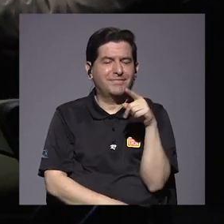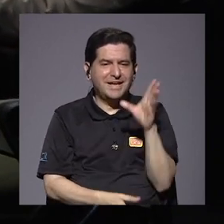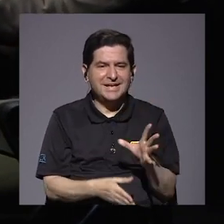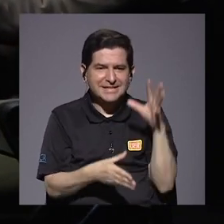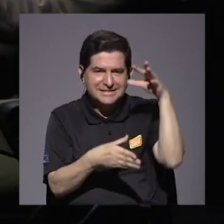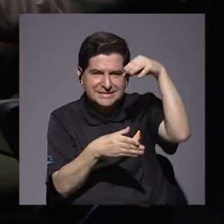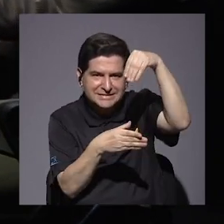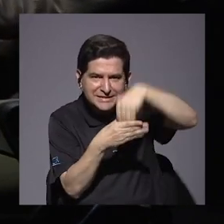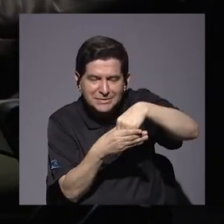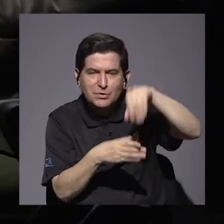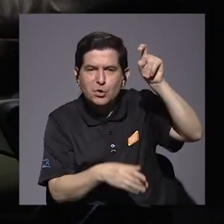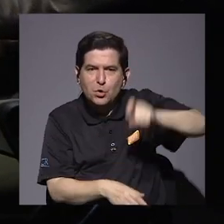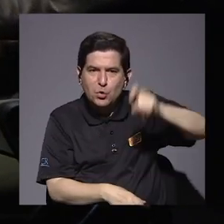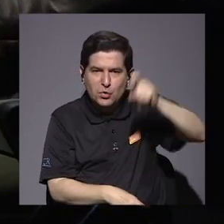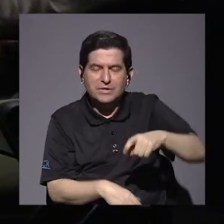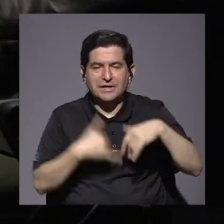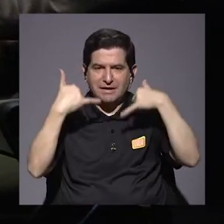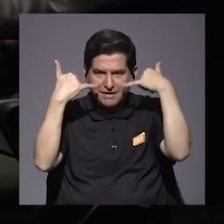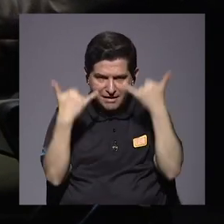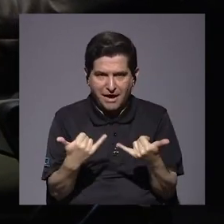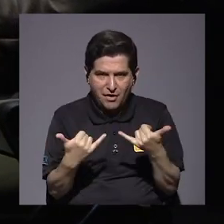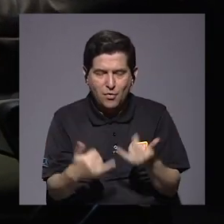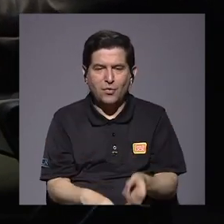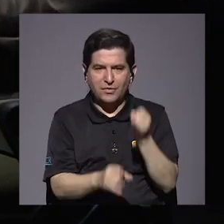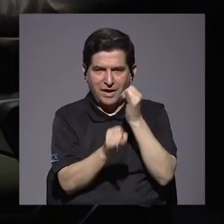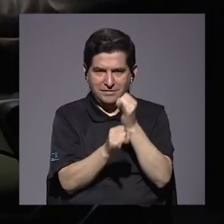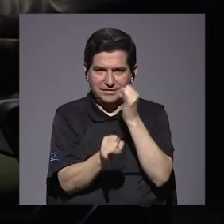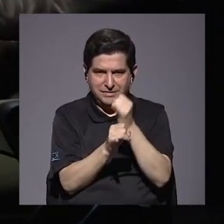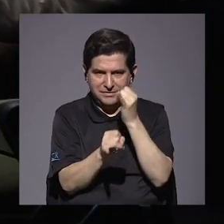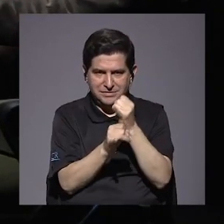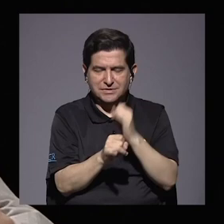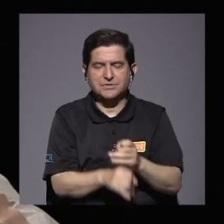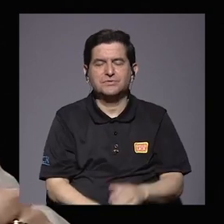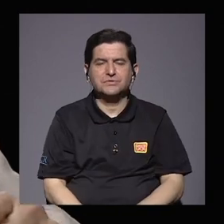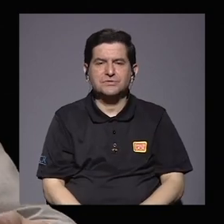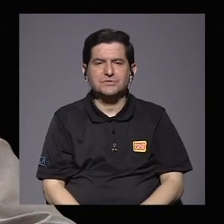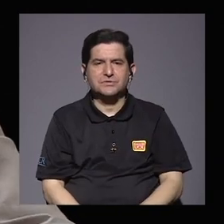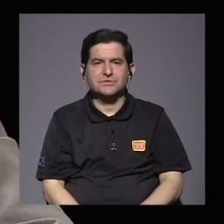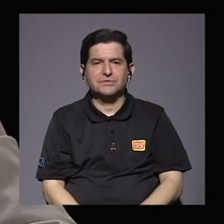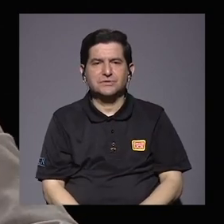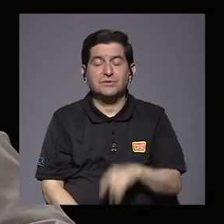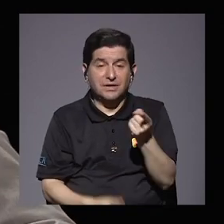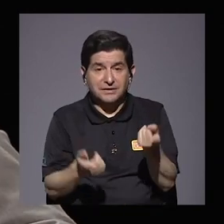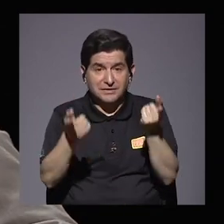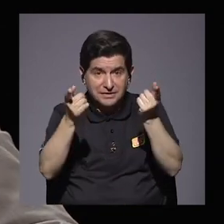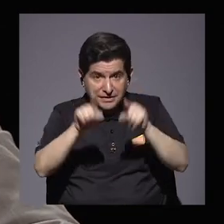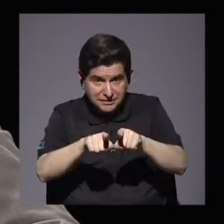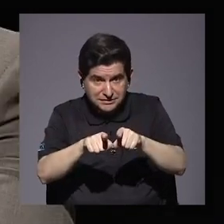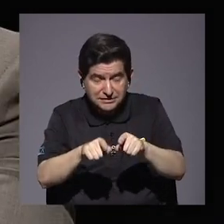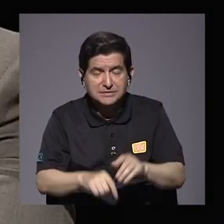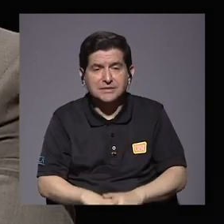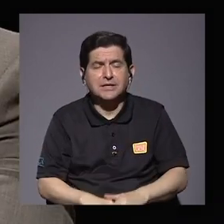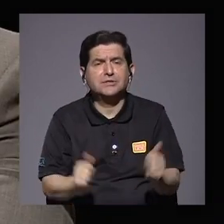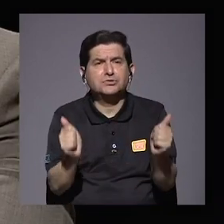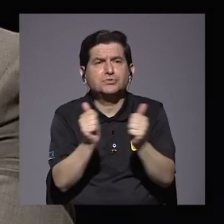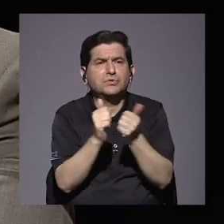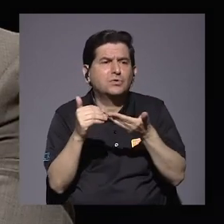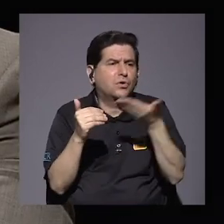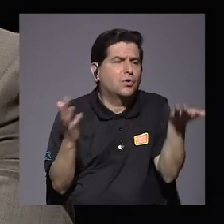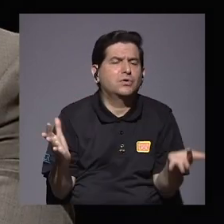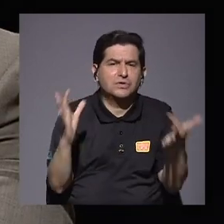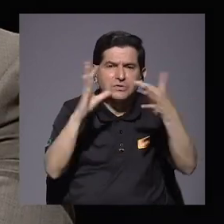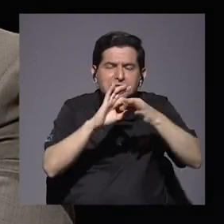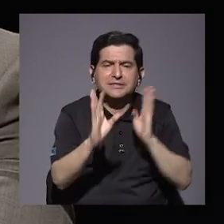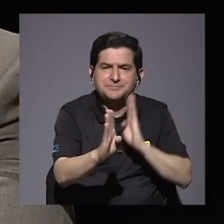ese involucramiento necesario en este momento de la institución. Ahora lo vamos a tocar en el tercer bloque. Con